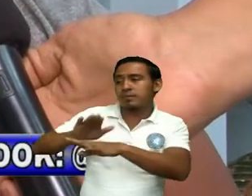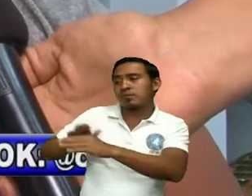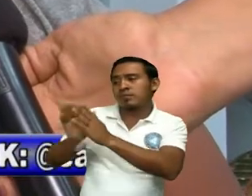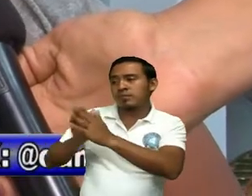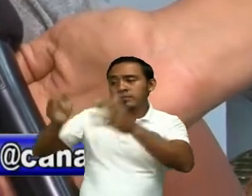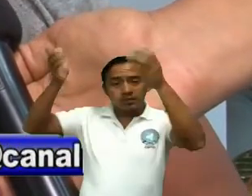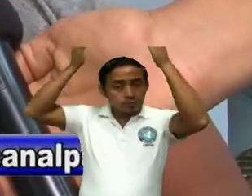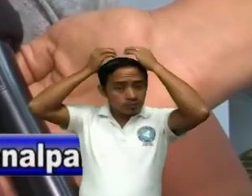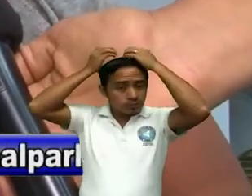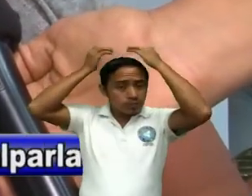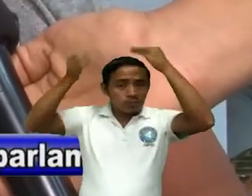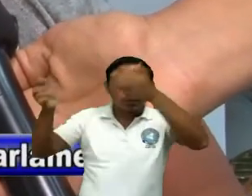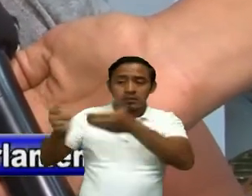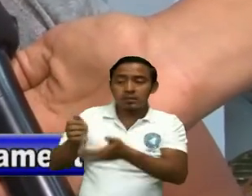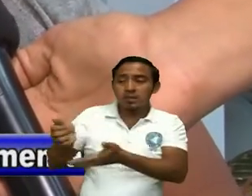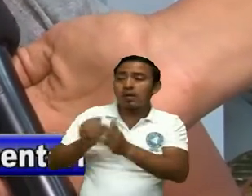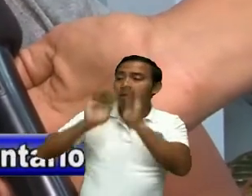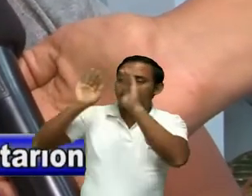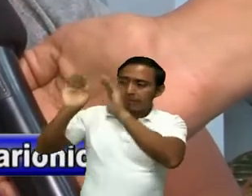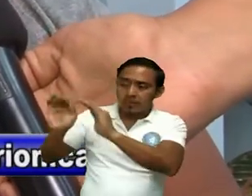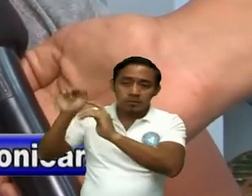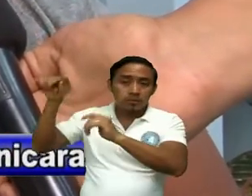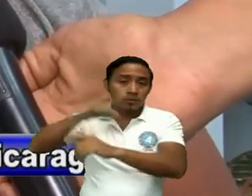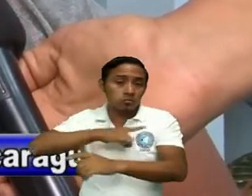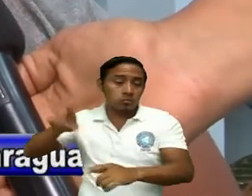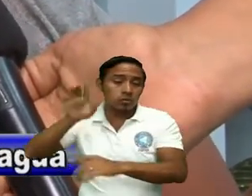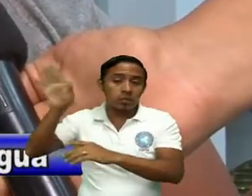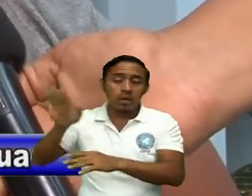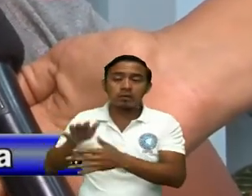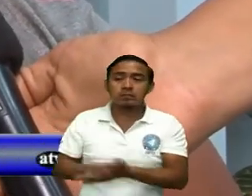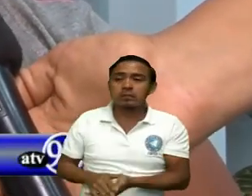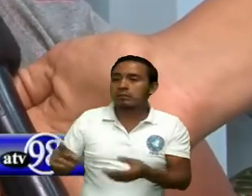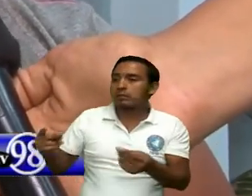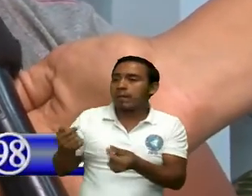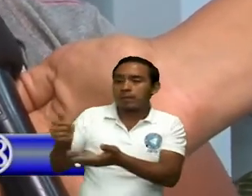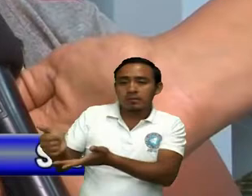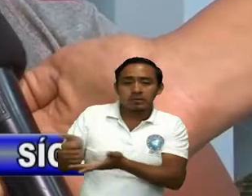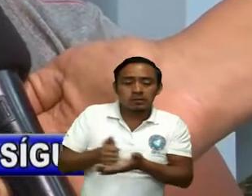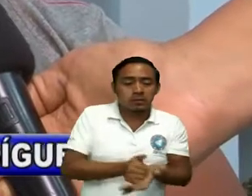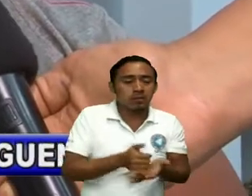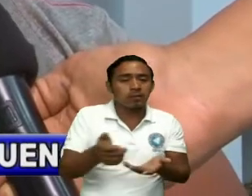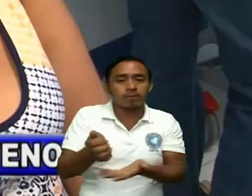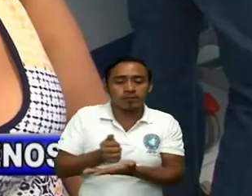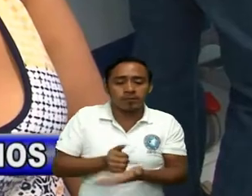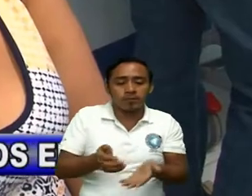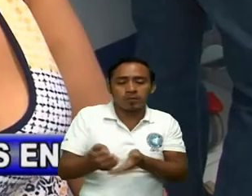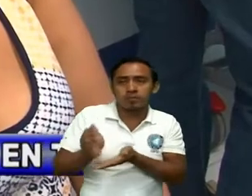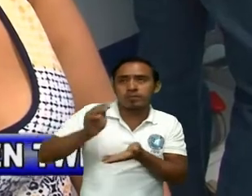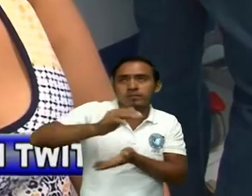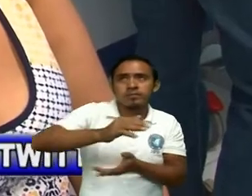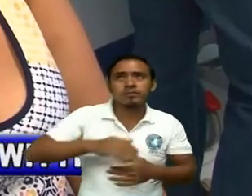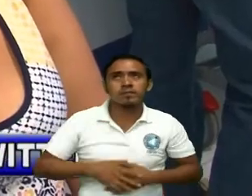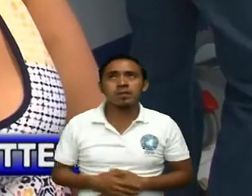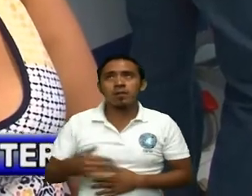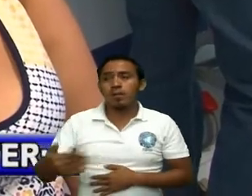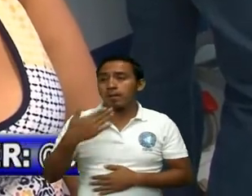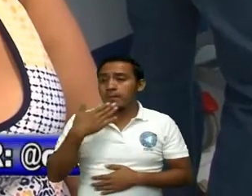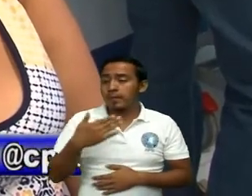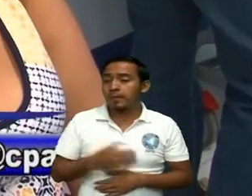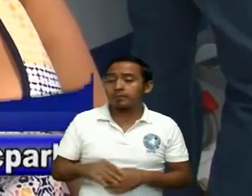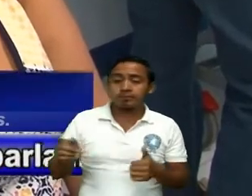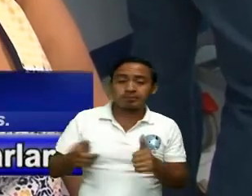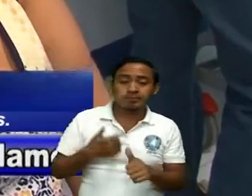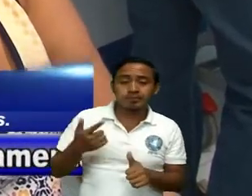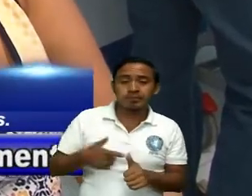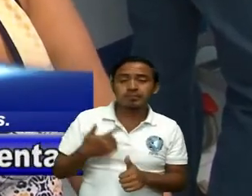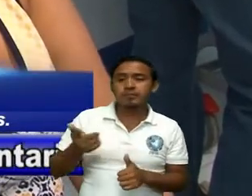enfermeras y Dios me la bendiga en gran manera porque, mire, ahí nomasito la tenía ella y pues me ayudó. Esto es muy bueno porque en primer lugar